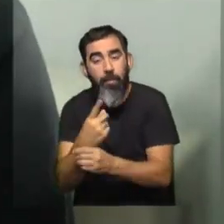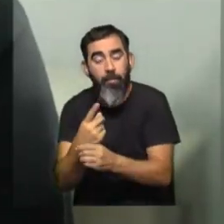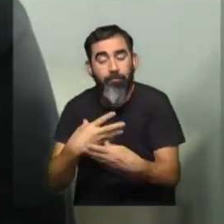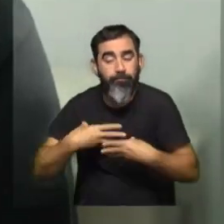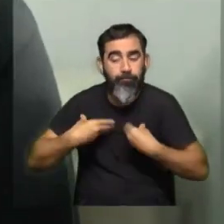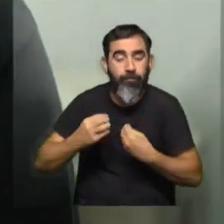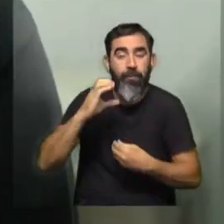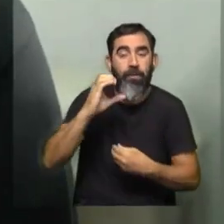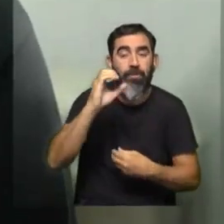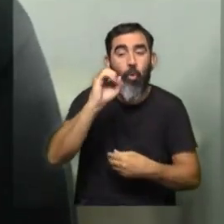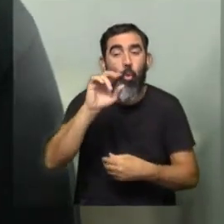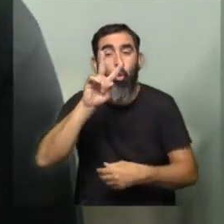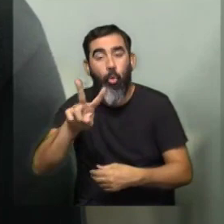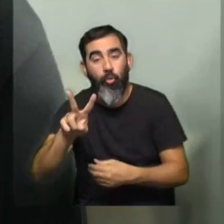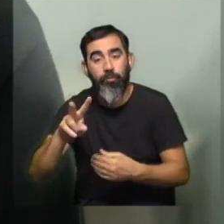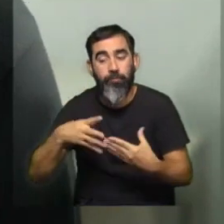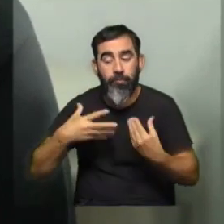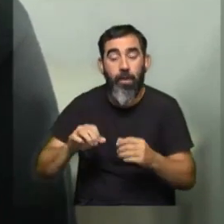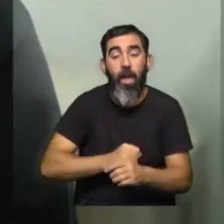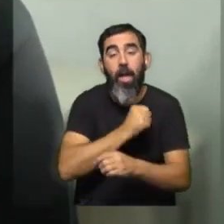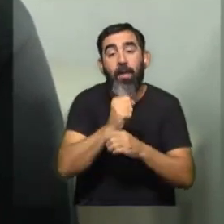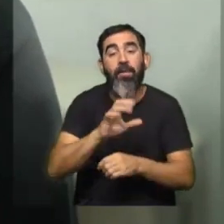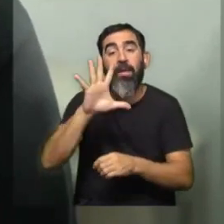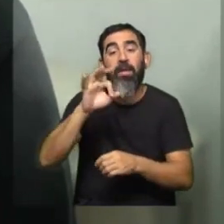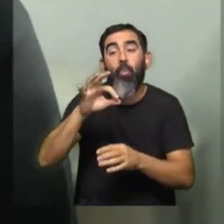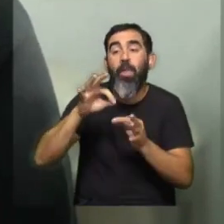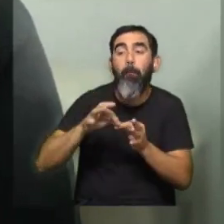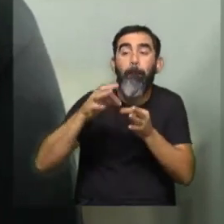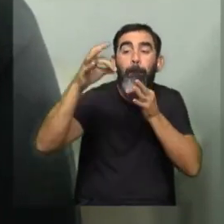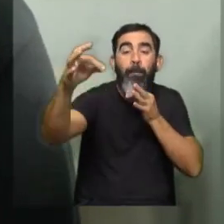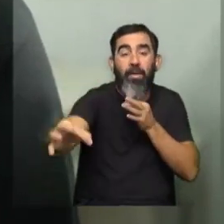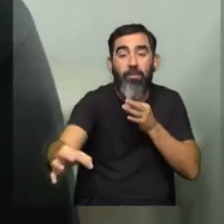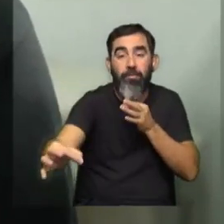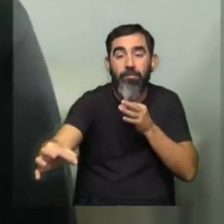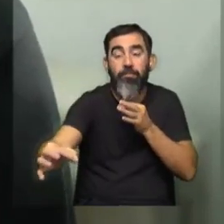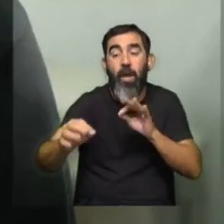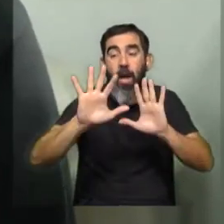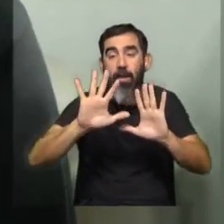CO2, y esto se puede percibir hasta 50 metros de la presa y dispara el